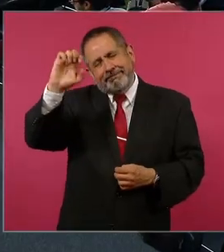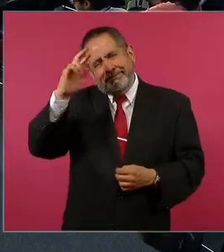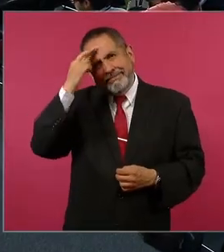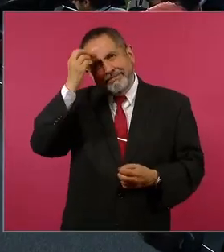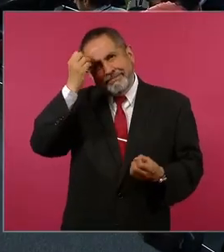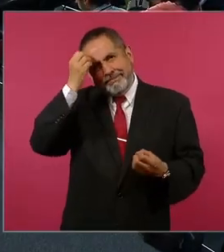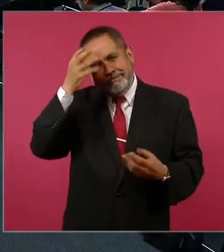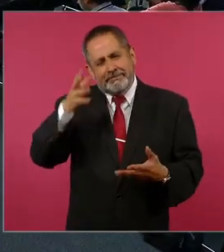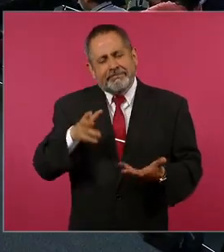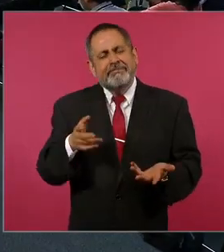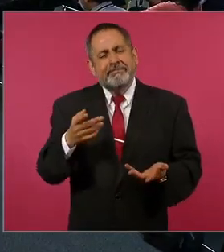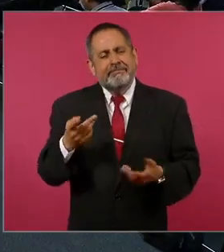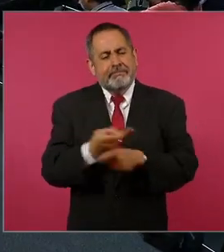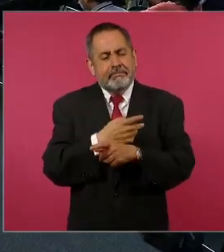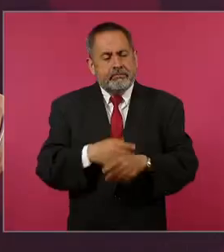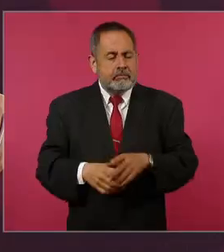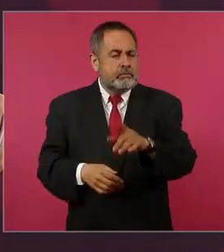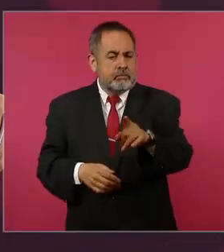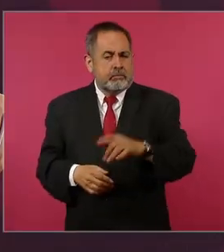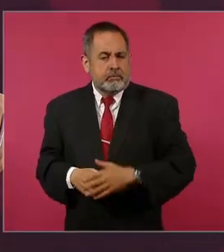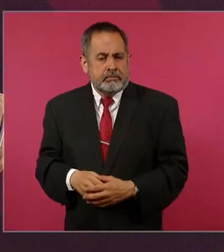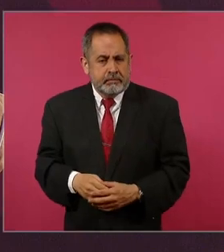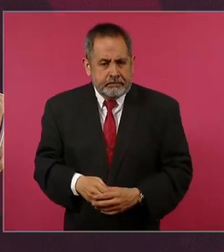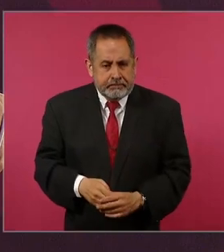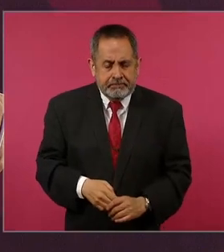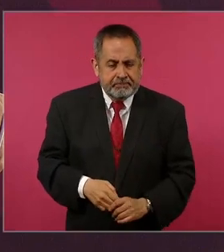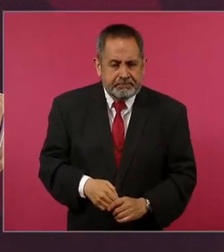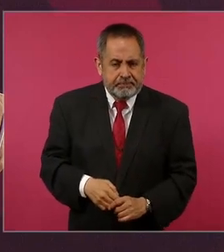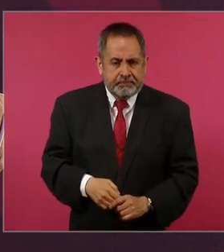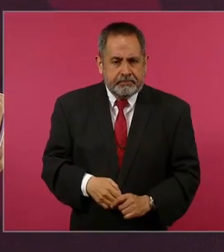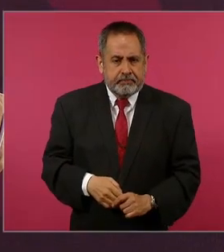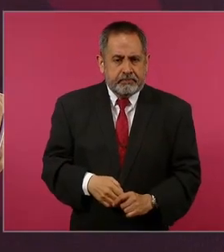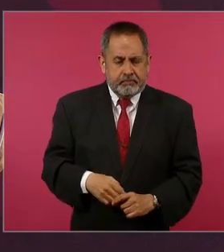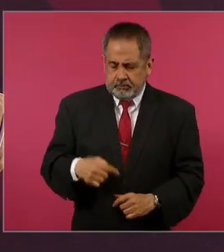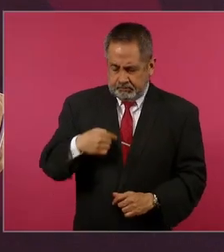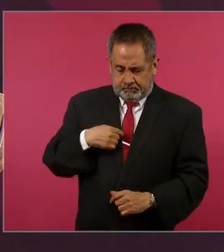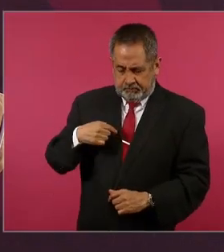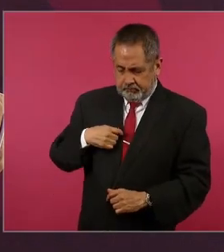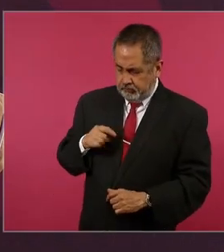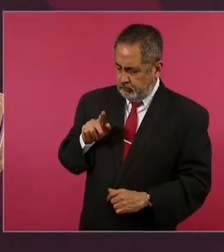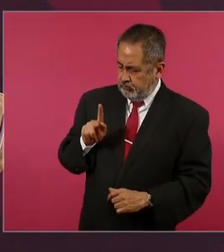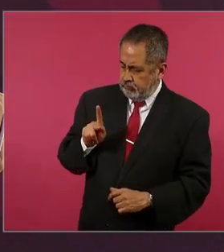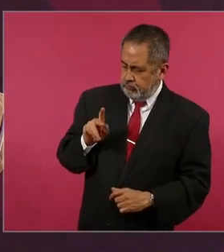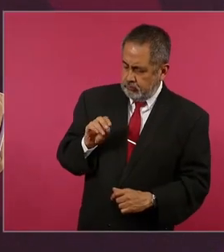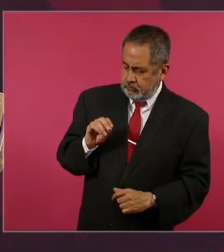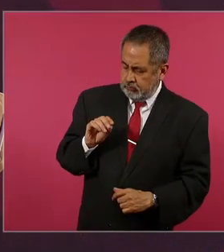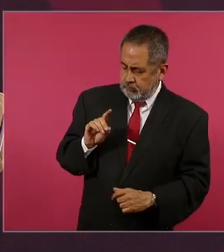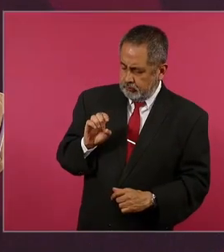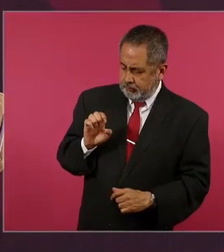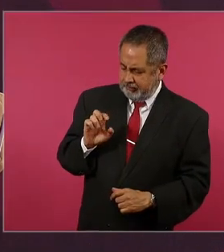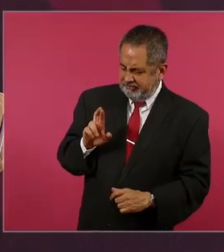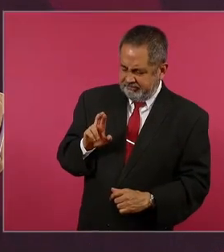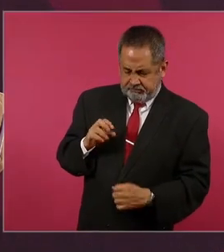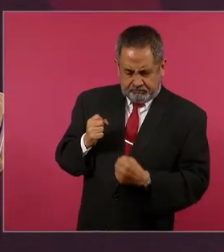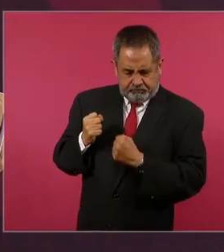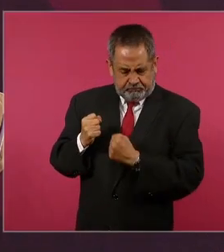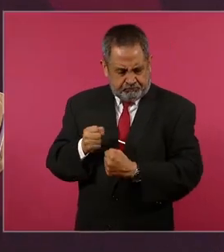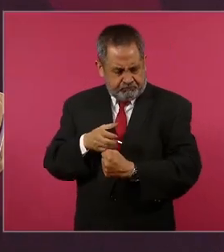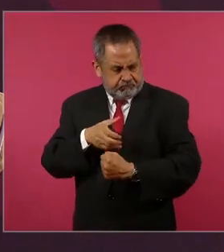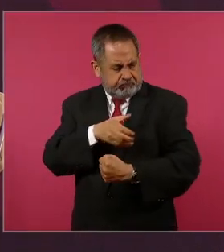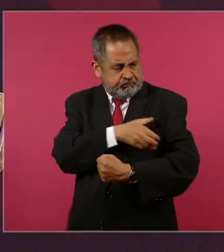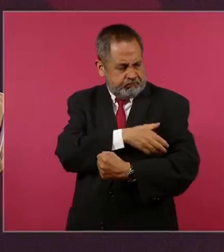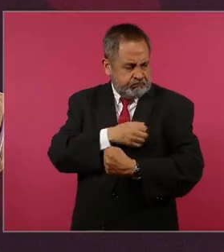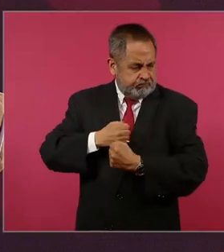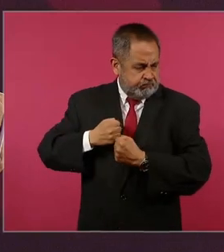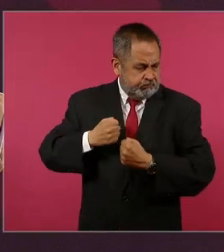Pues es que el poder solo tiene sentido y se convierte en